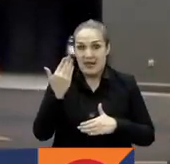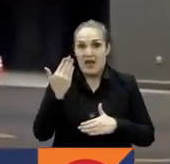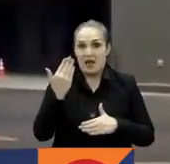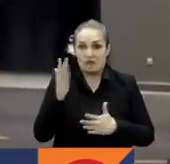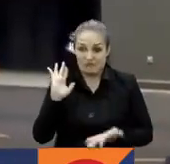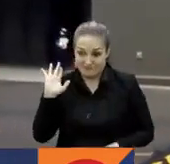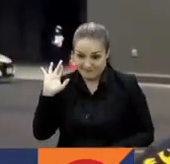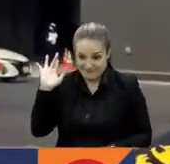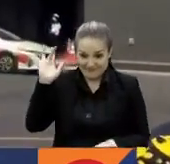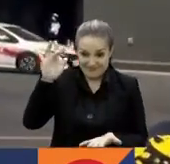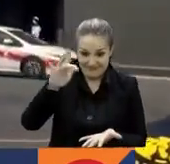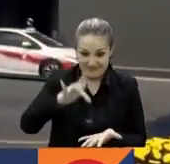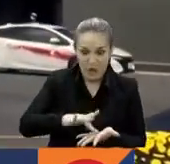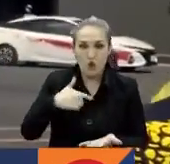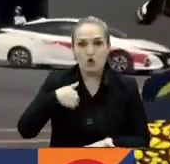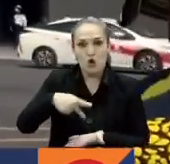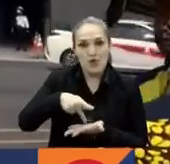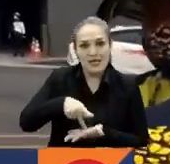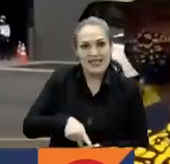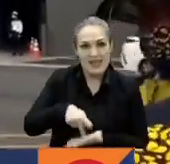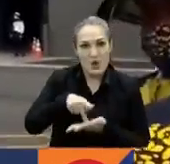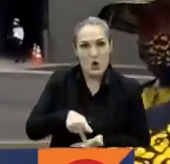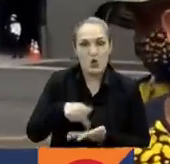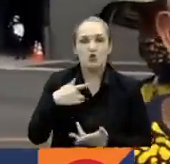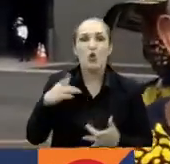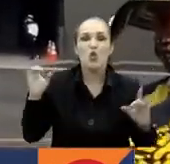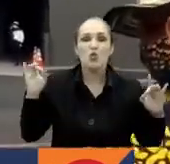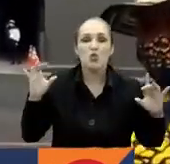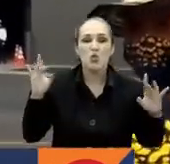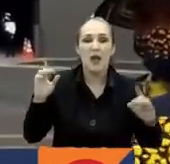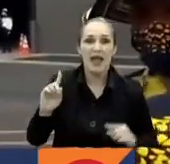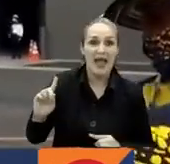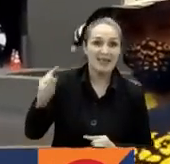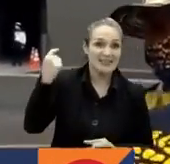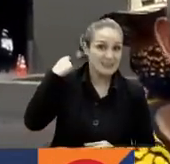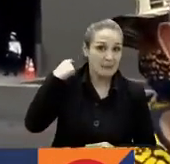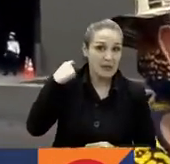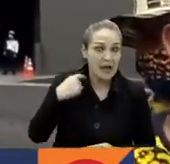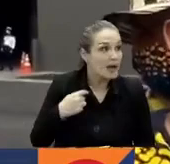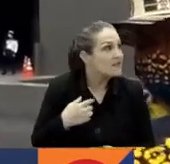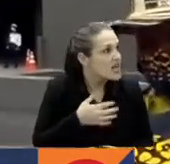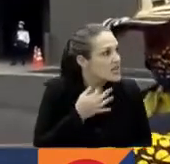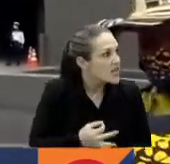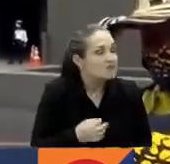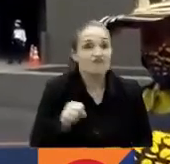llegamos al pesaje, tuve un pequeño lumbago. ¡Madre mía! Pues gracias